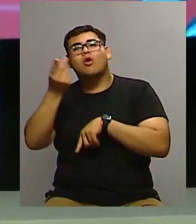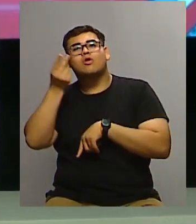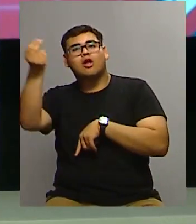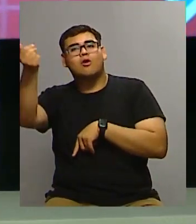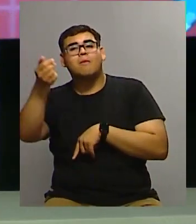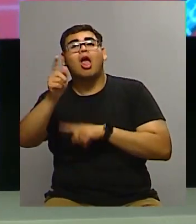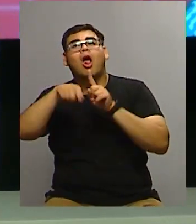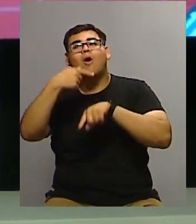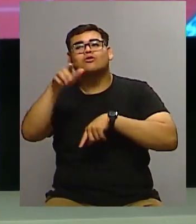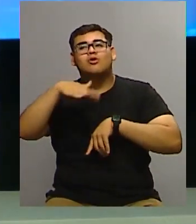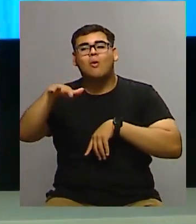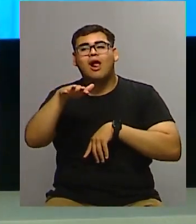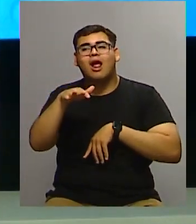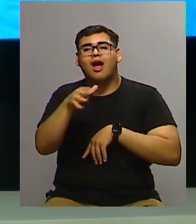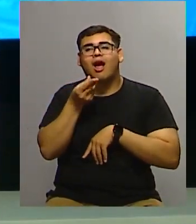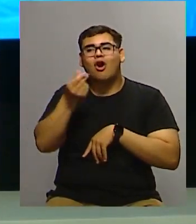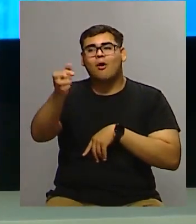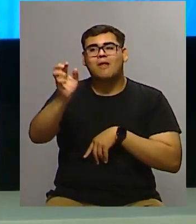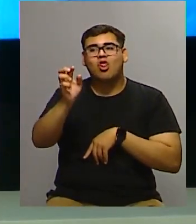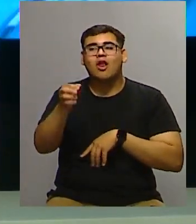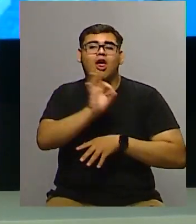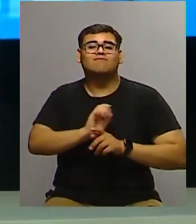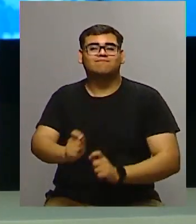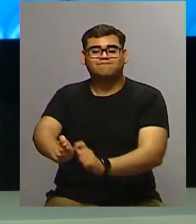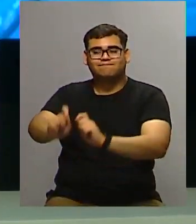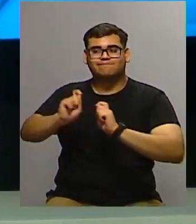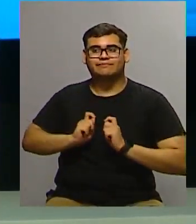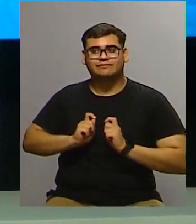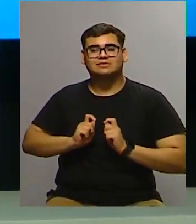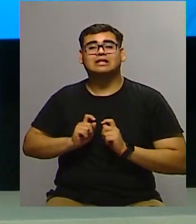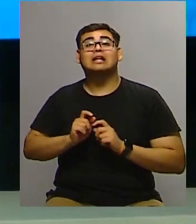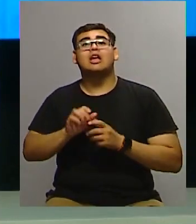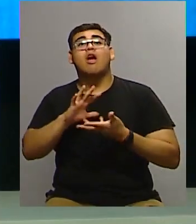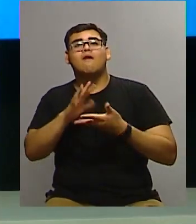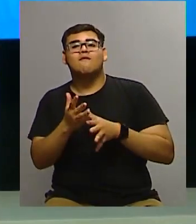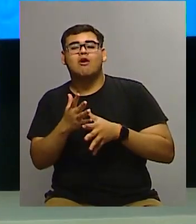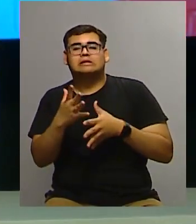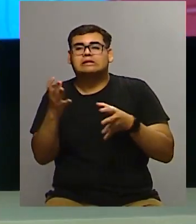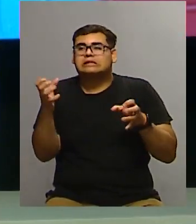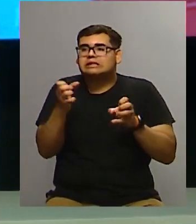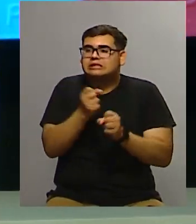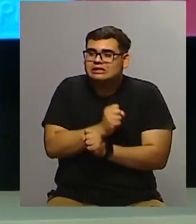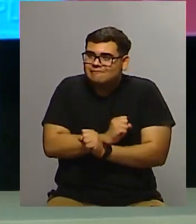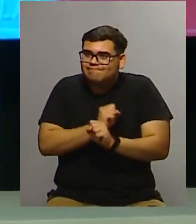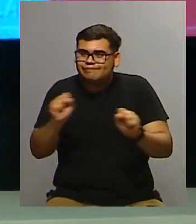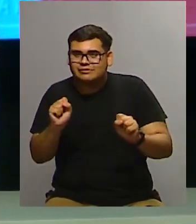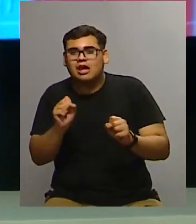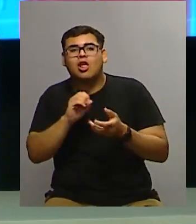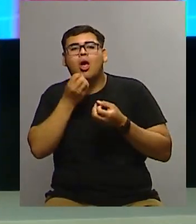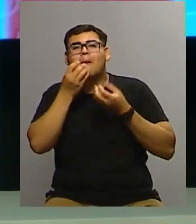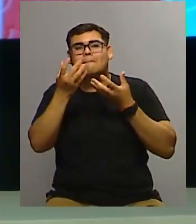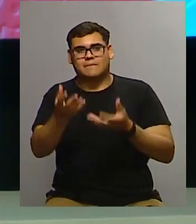buscar dólares, ha salido a buscar financiamiento. Eso va a descomprimir una presión devaluatoria